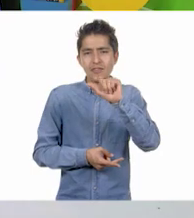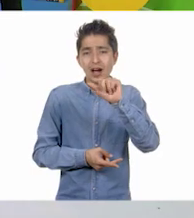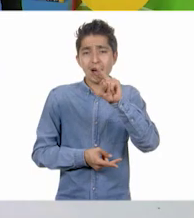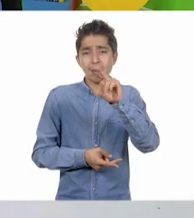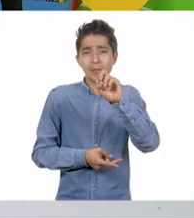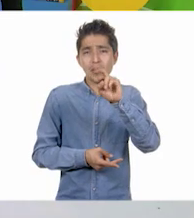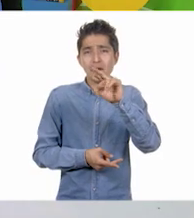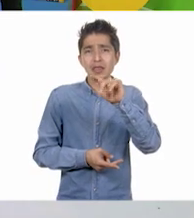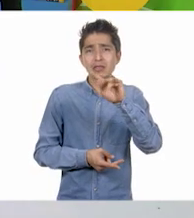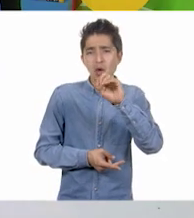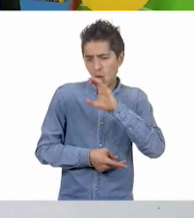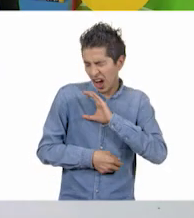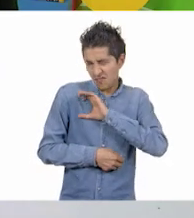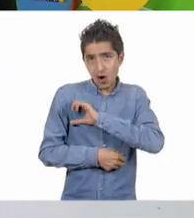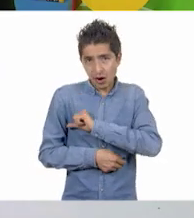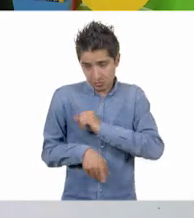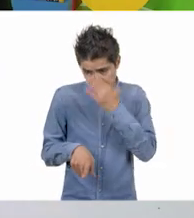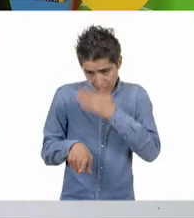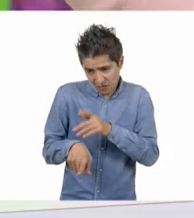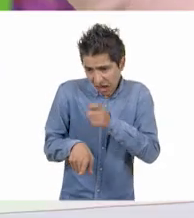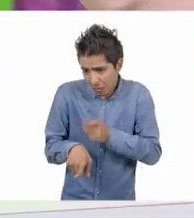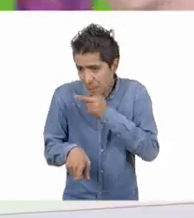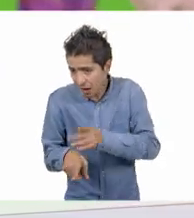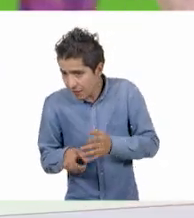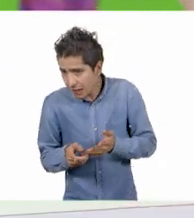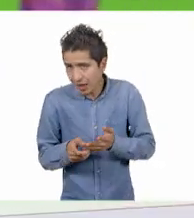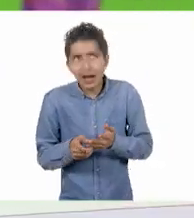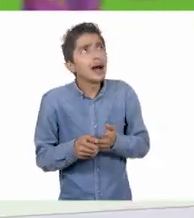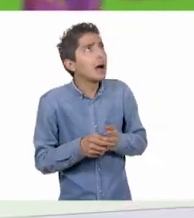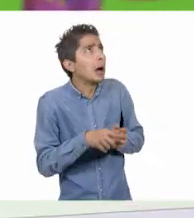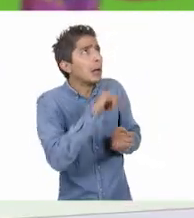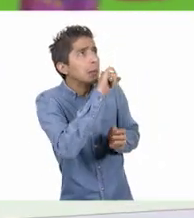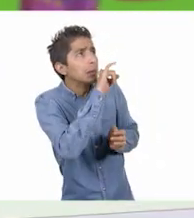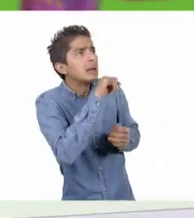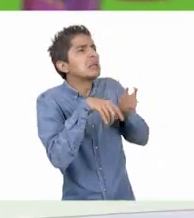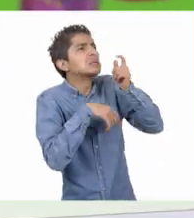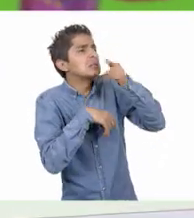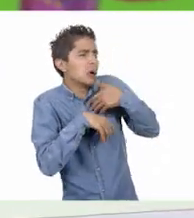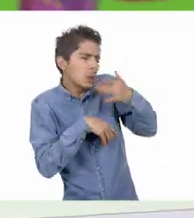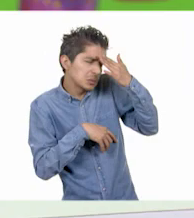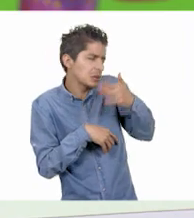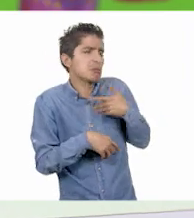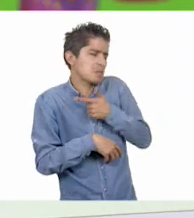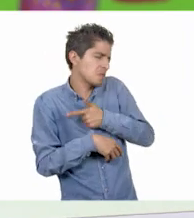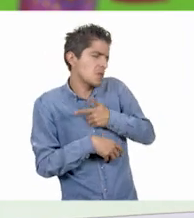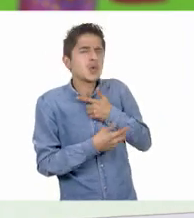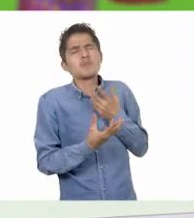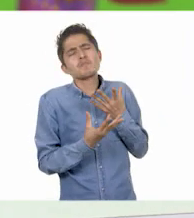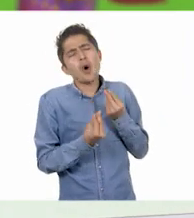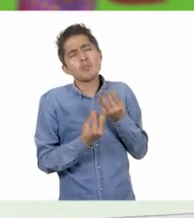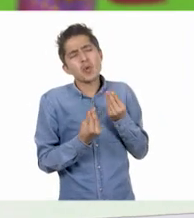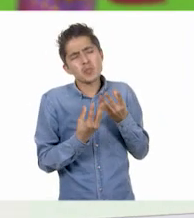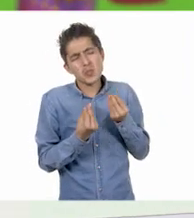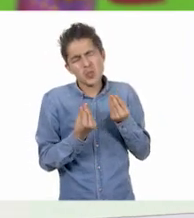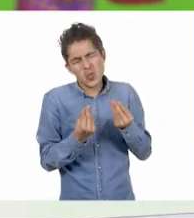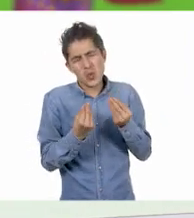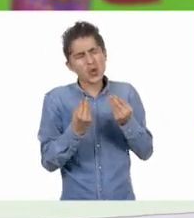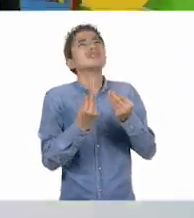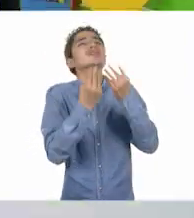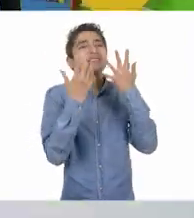¿Tú, Rosita? ¡Ajá! ¡Sí sé! Es algo que me gusta